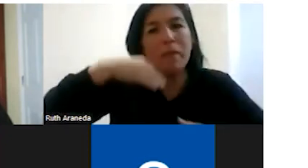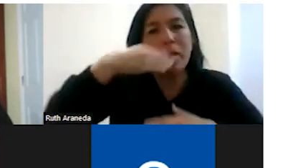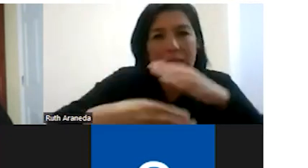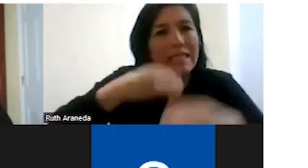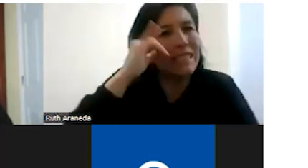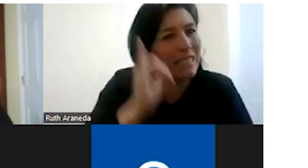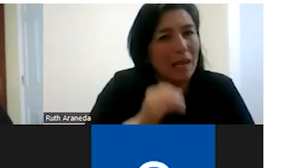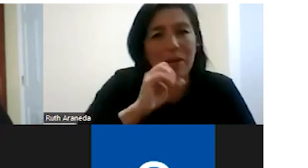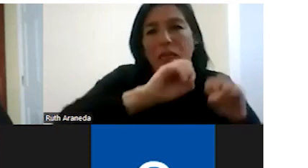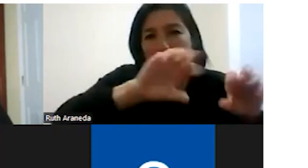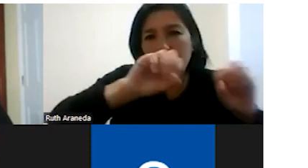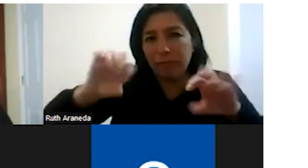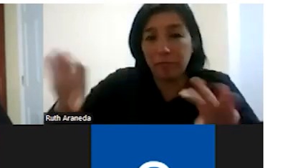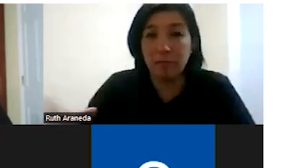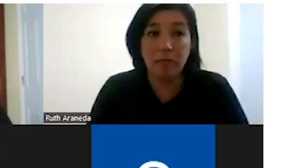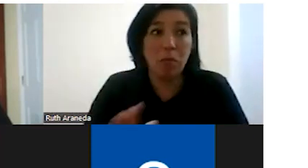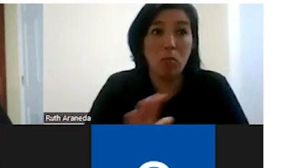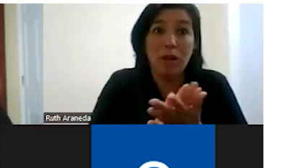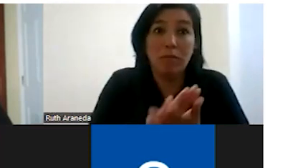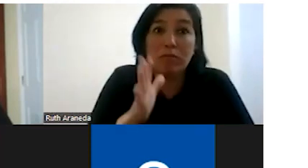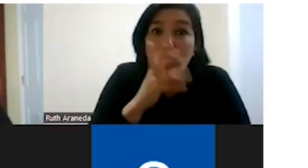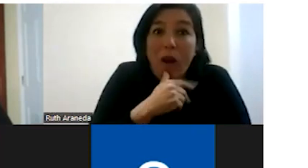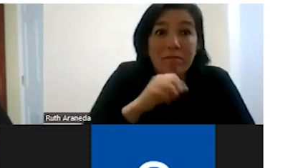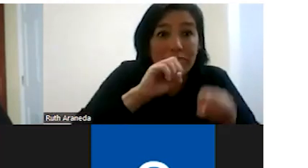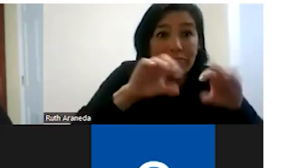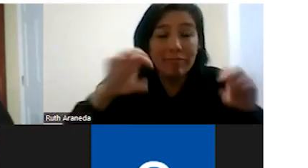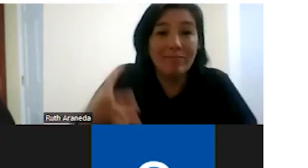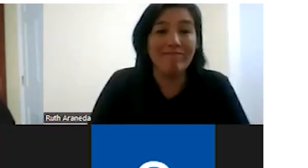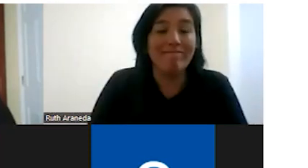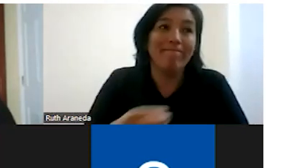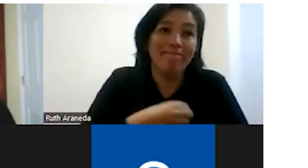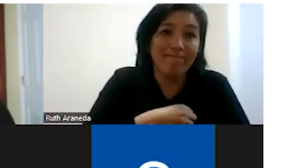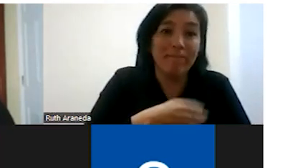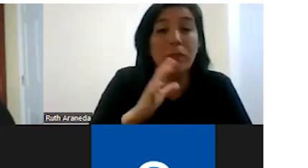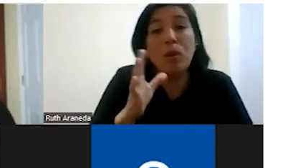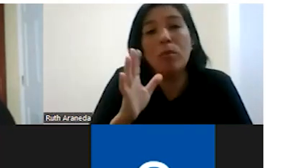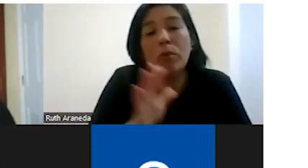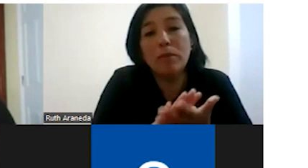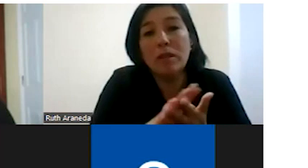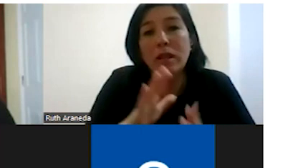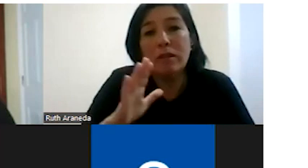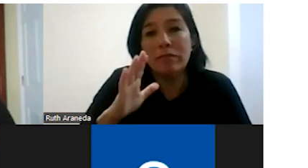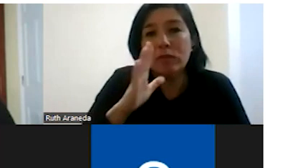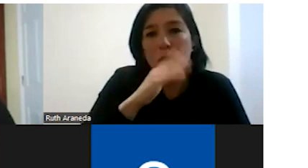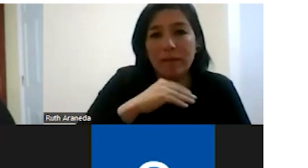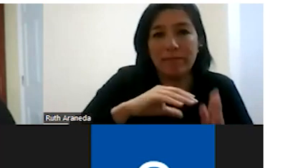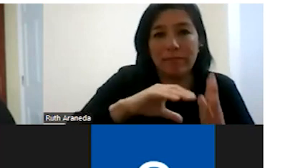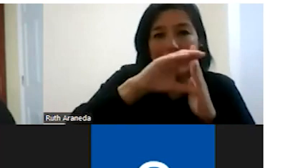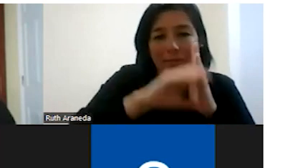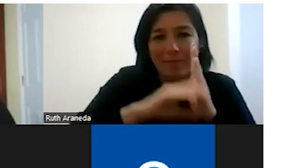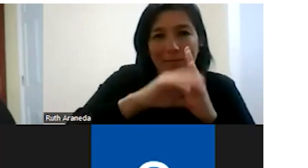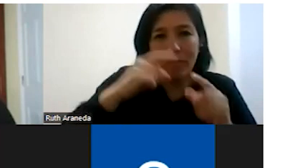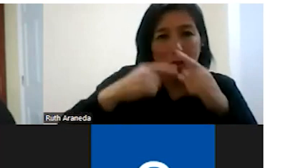educación, que es triste, o sea, si no están las carreras de pedagogía en historia, que es donde debería estar, no hay nada que hacer.